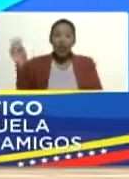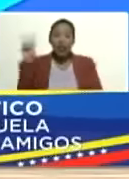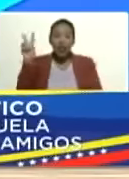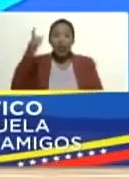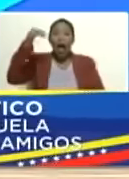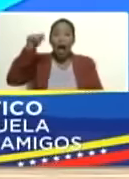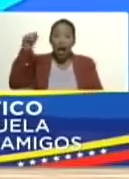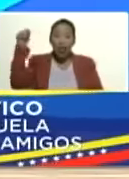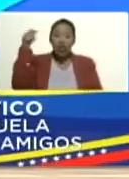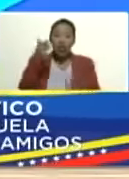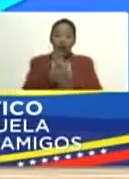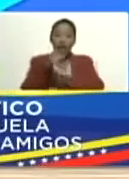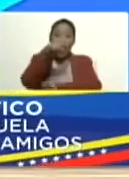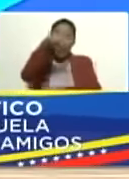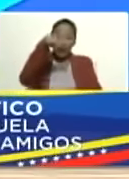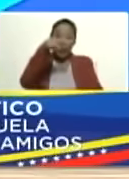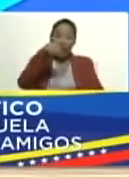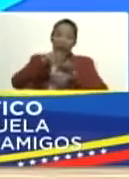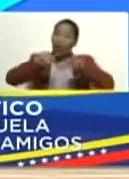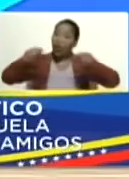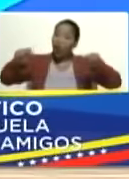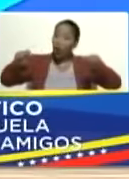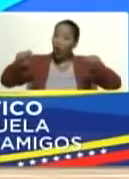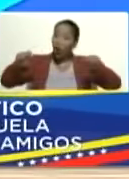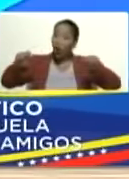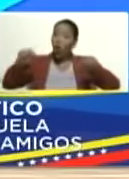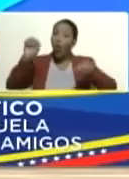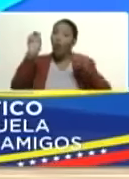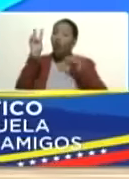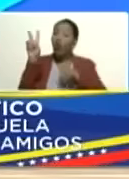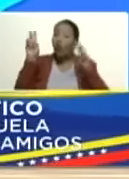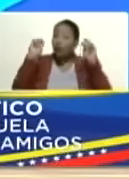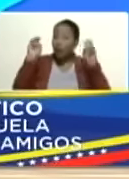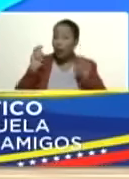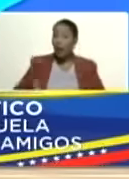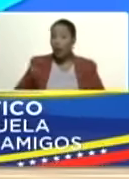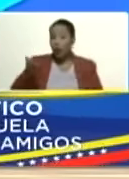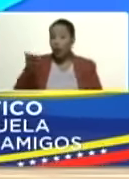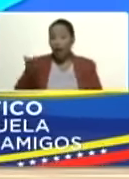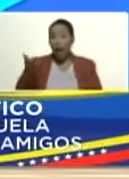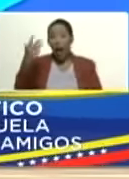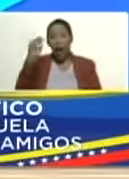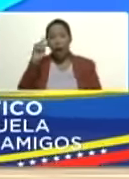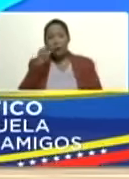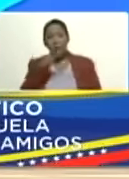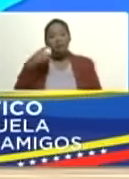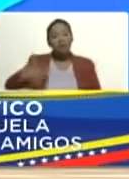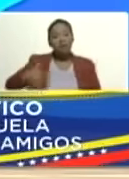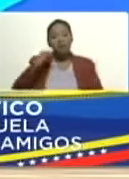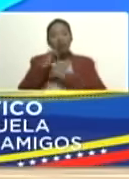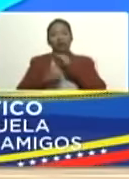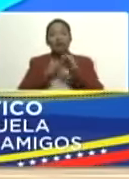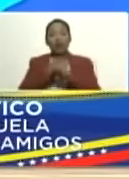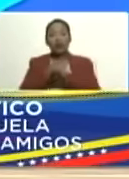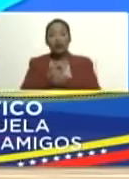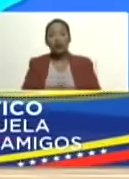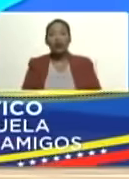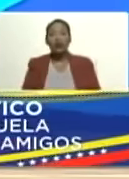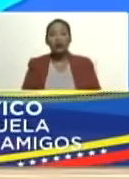la Guayana Esequiba. Eso tiene dos efectos inmediatos desde el punto de vista del derecho internacional.